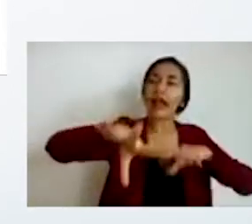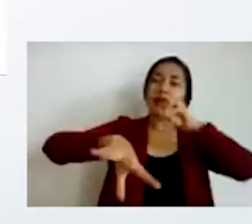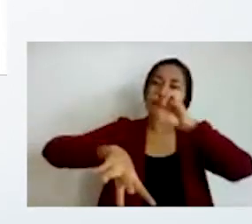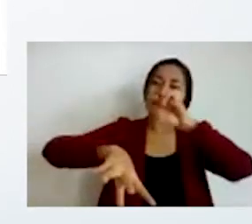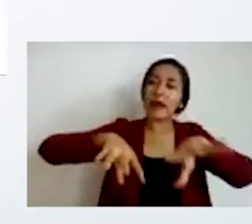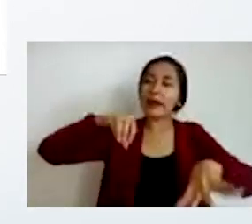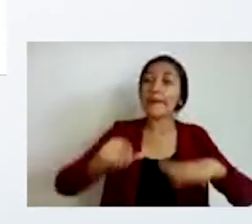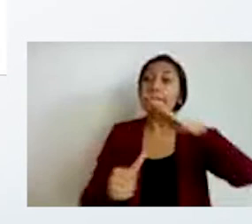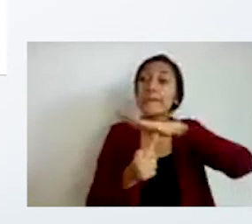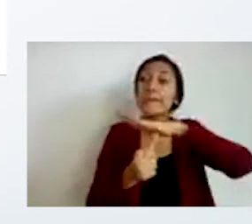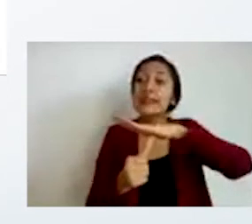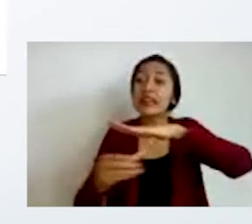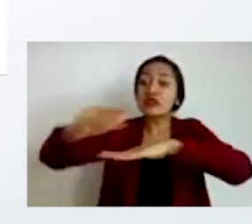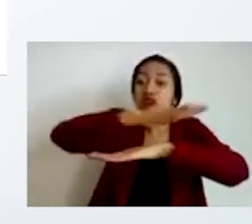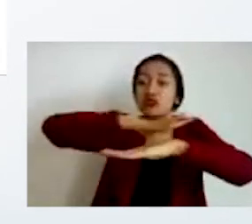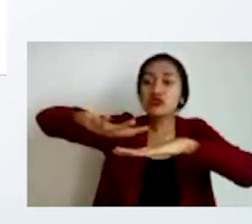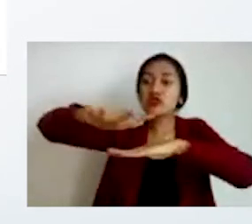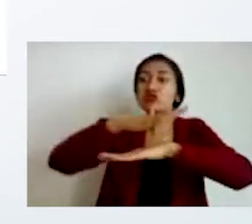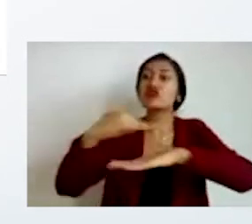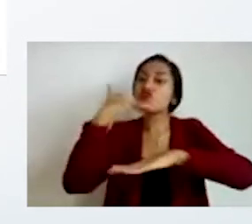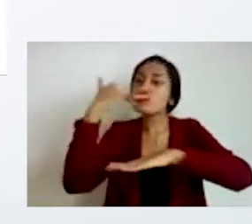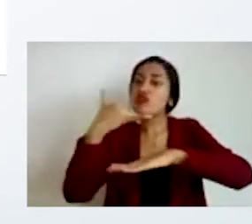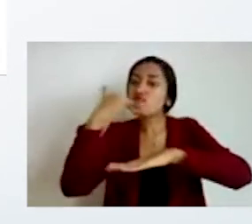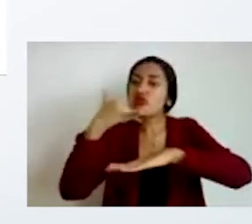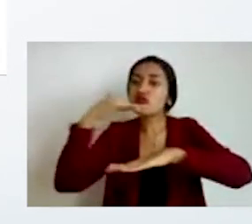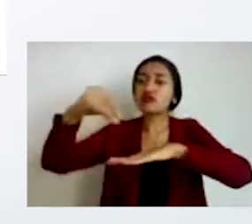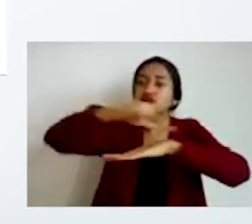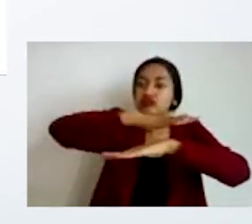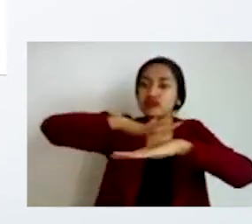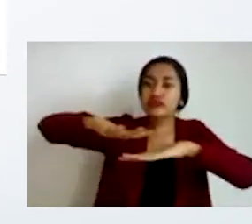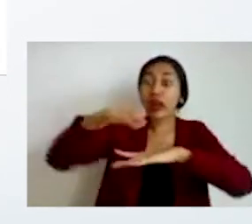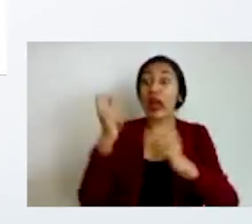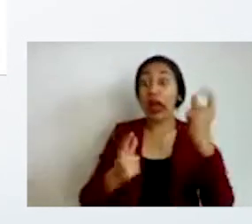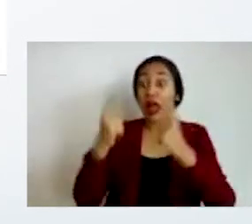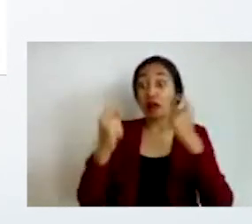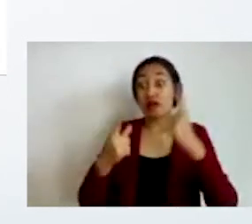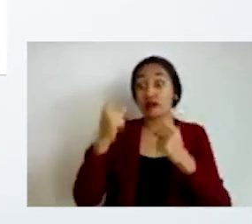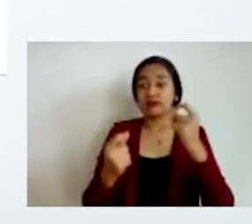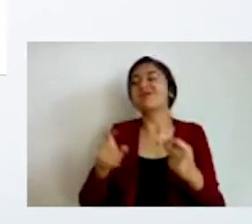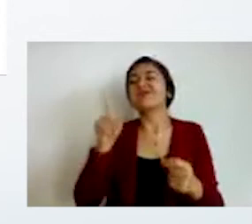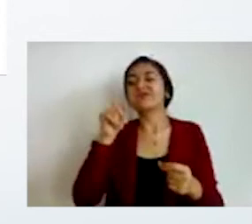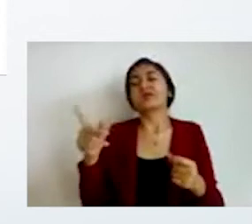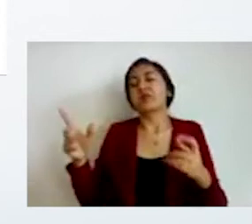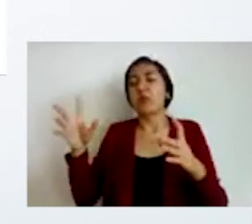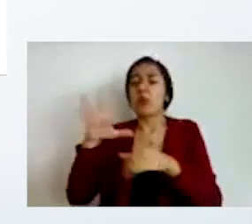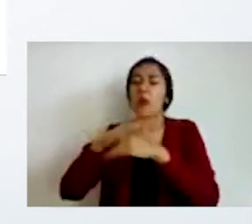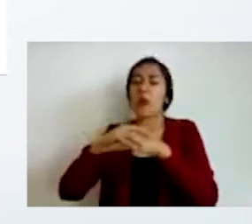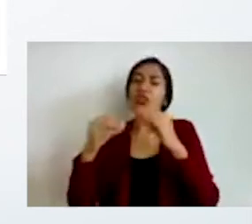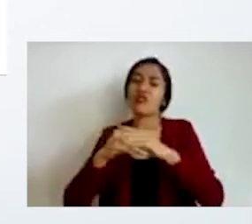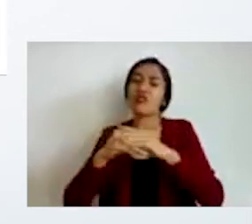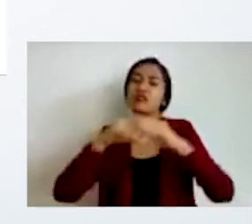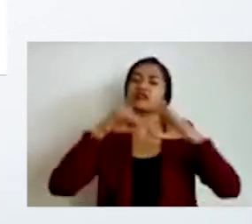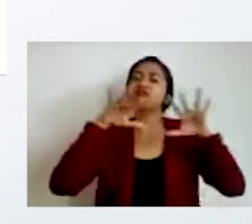contaminada con partículas virales. Llega alguien con las manos sin proteger, toca todas las cosas que hay